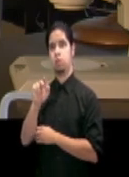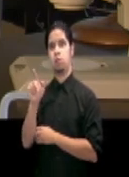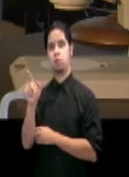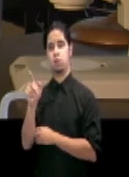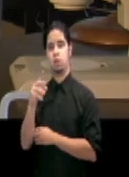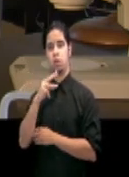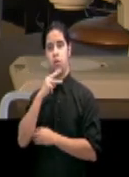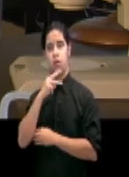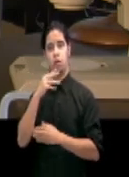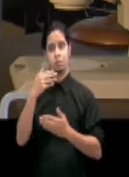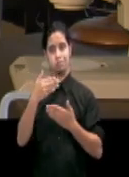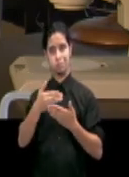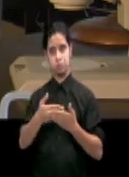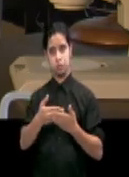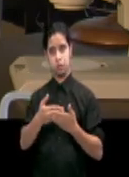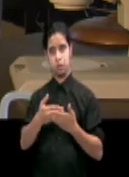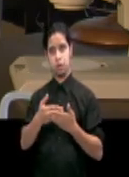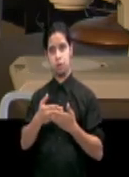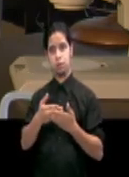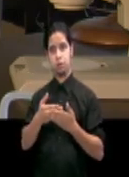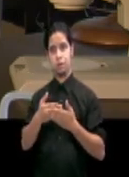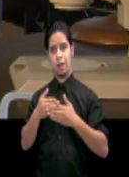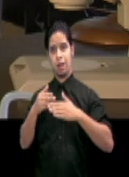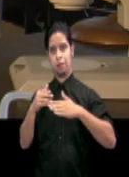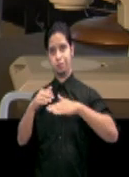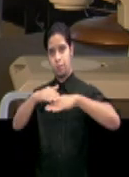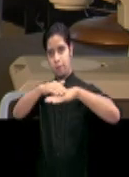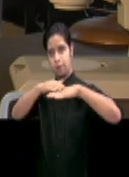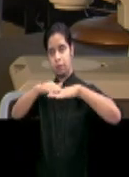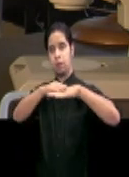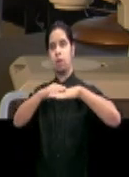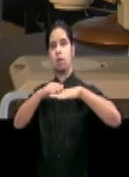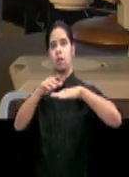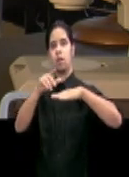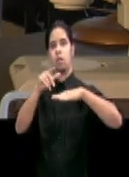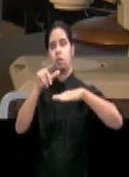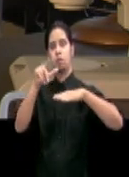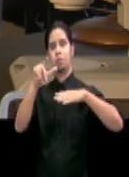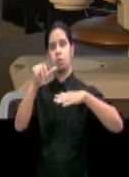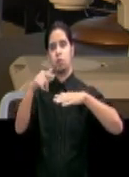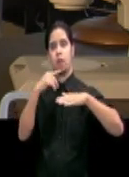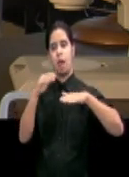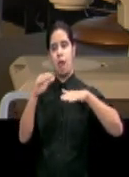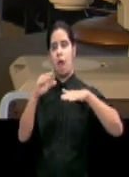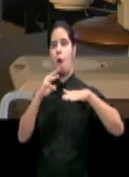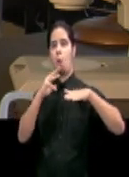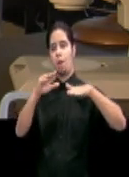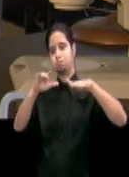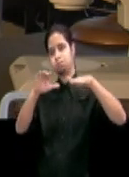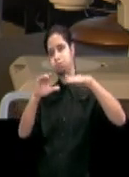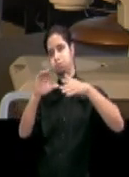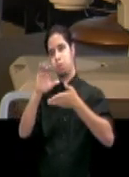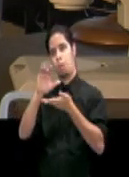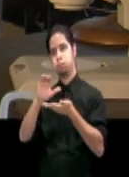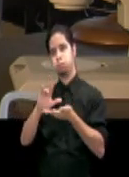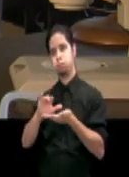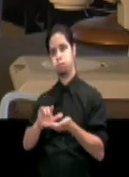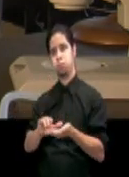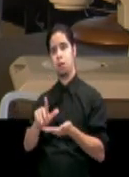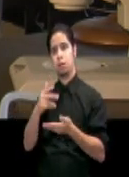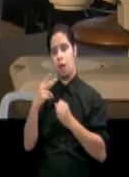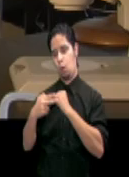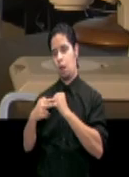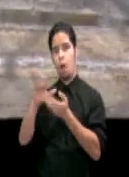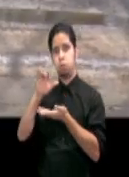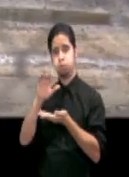llega a la superficie, pues disminuye en el cauce de los ríos, disminuye la cantidad de agua que hay en almacenamiento, se afecta